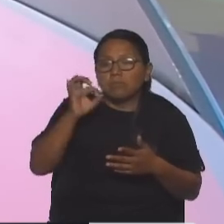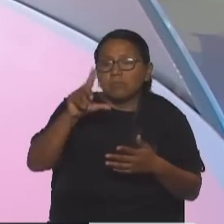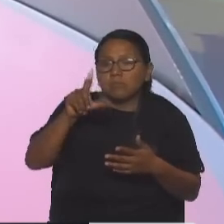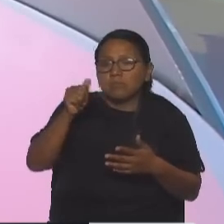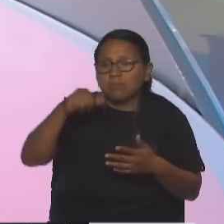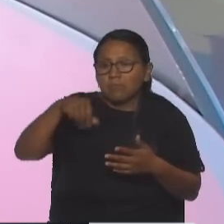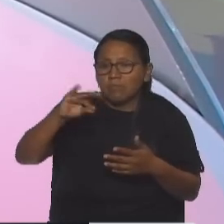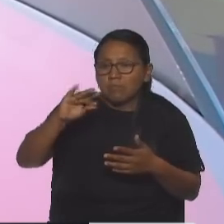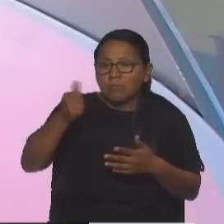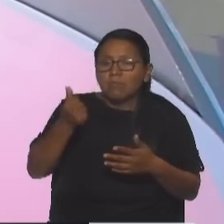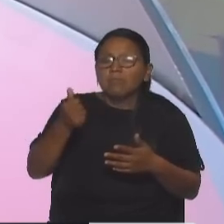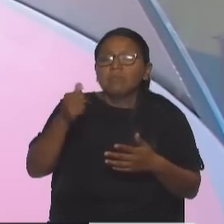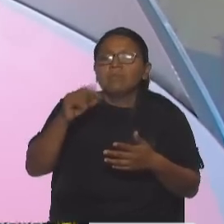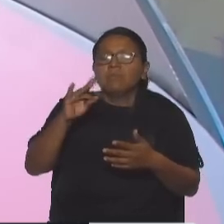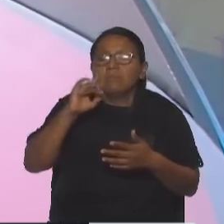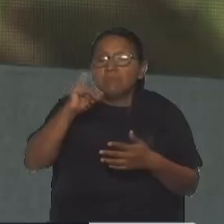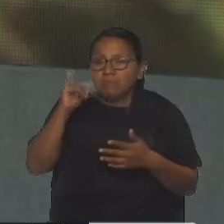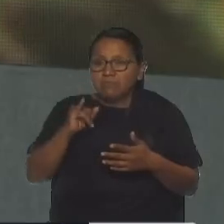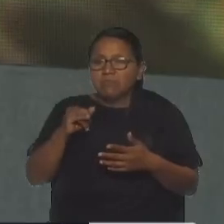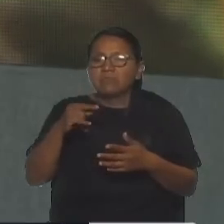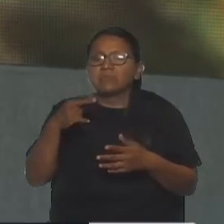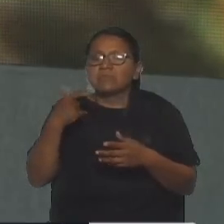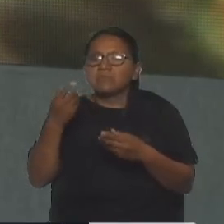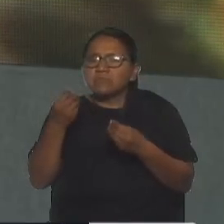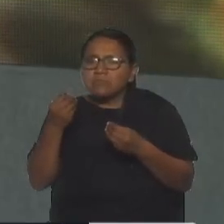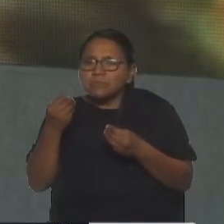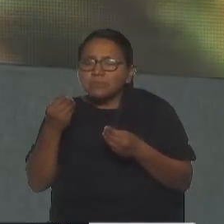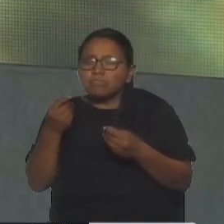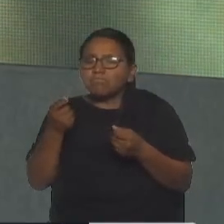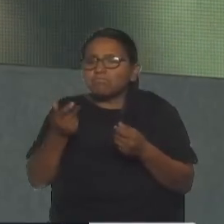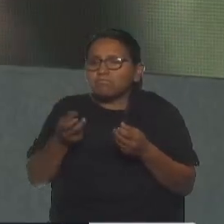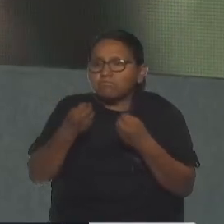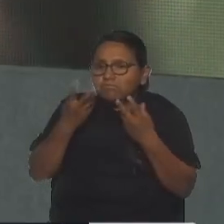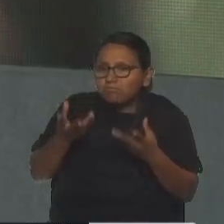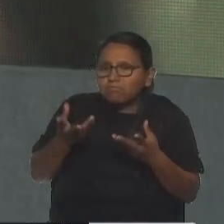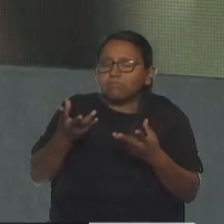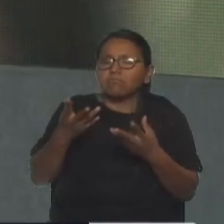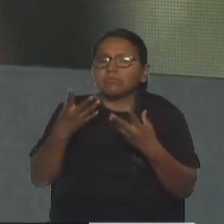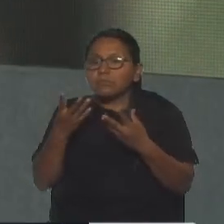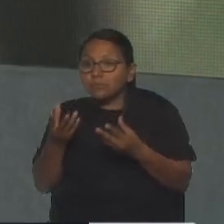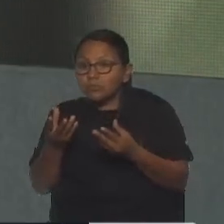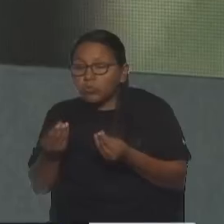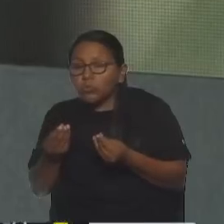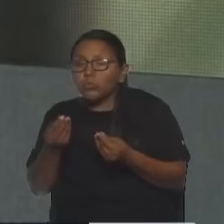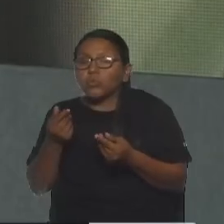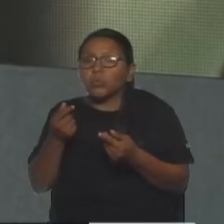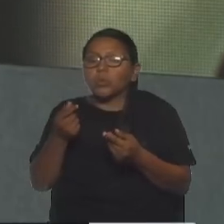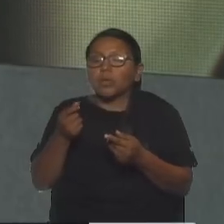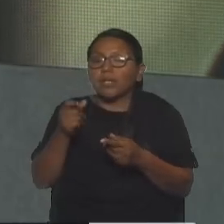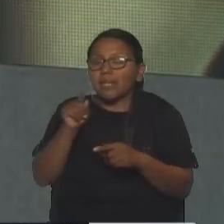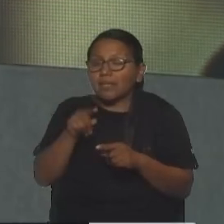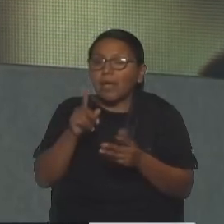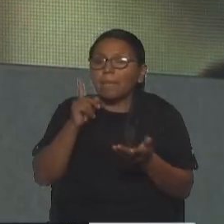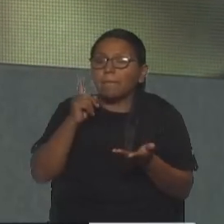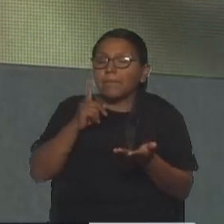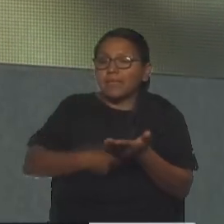y vicepresidenta primera. ¿Cuánto mejoró o cuánto ayudó a los trabajadores estas